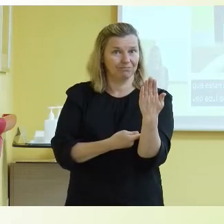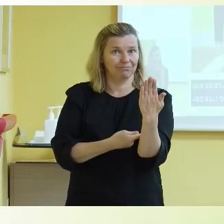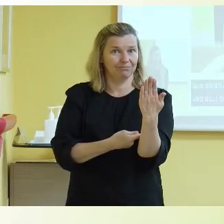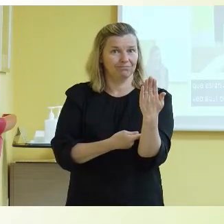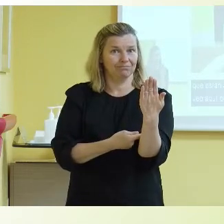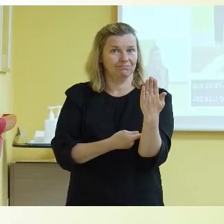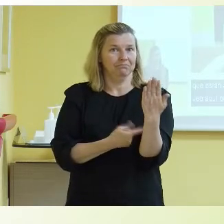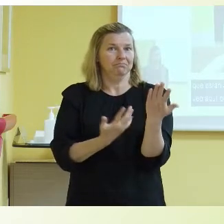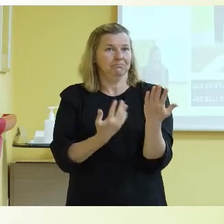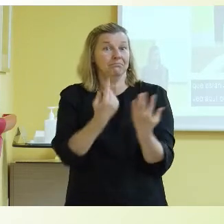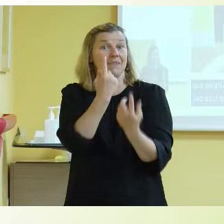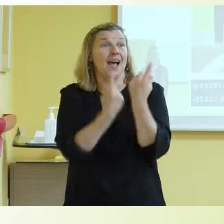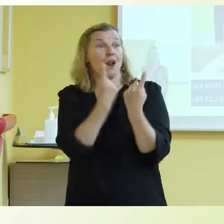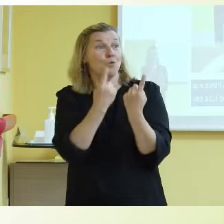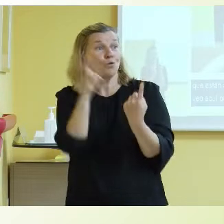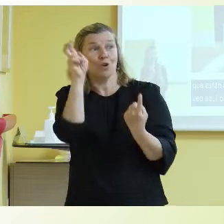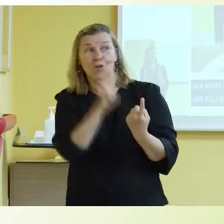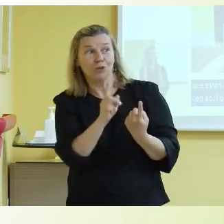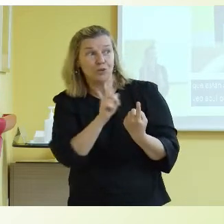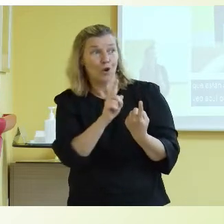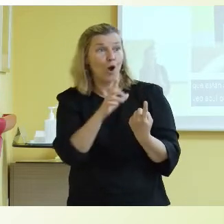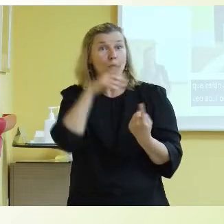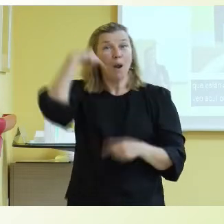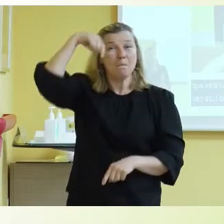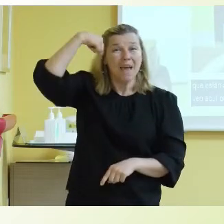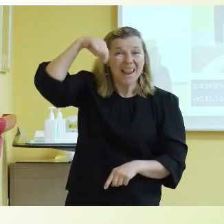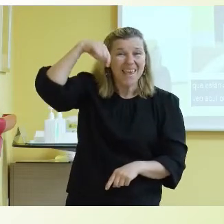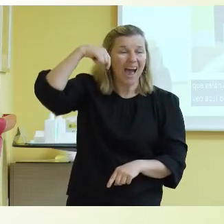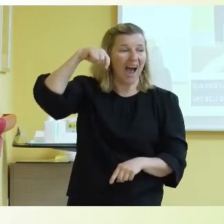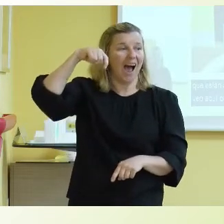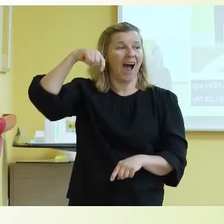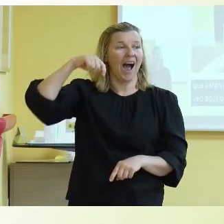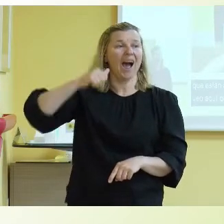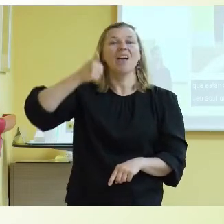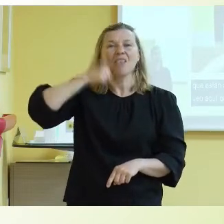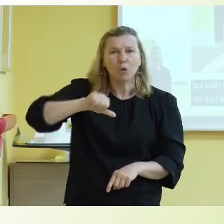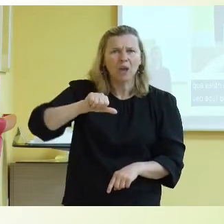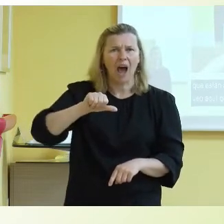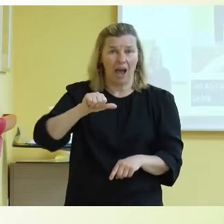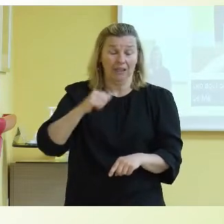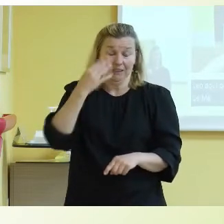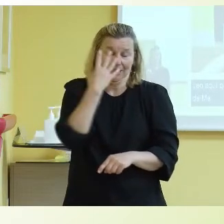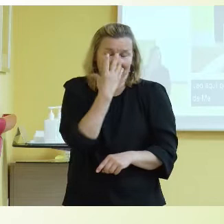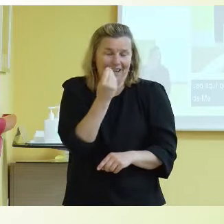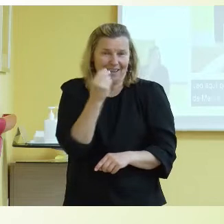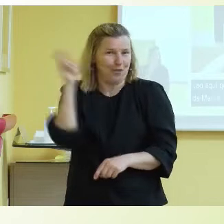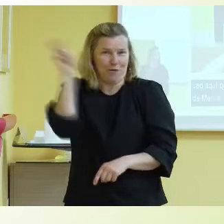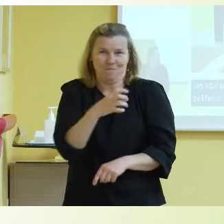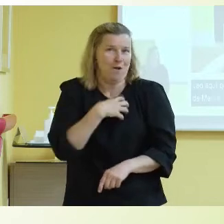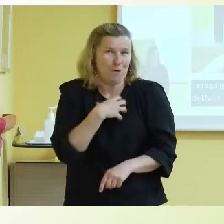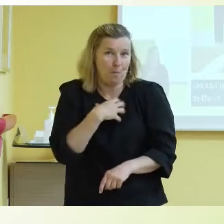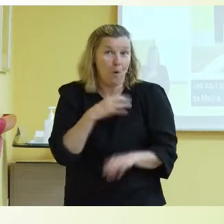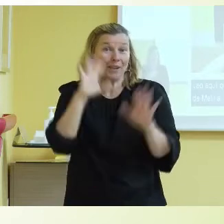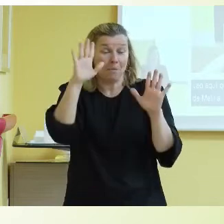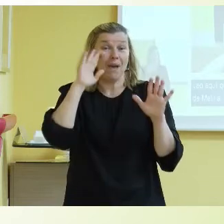Pues bueno, algunos no estarán por aquí porque de Melilla, de Ceuta, entiendo yo que no habrán podido venir hasta aquí. pero sí que estarán detrás